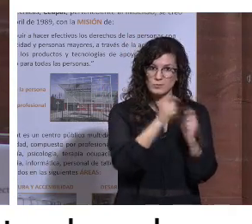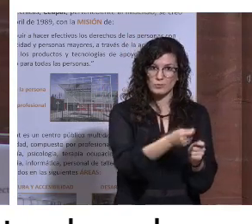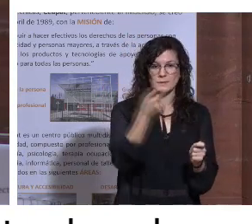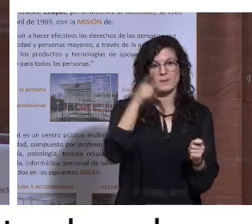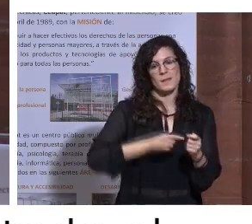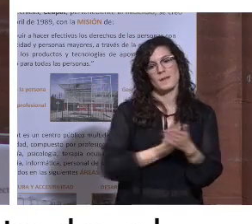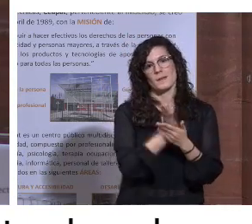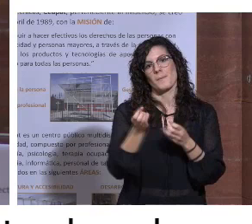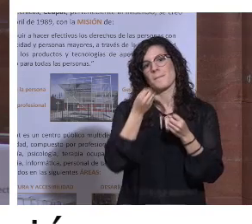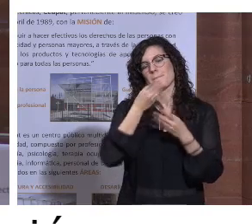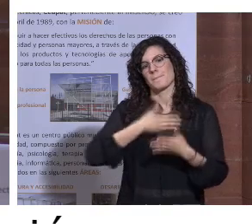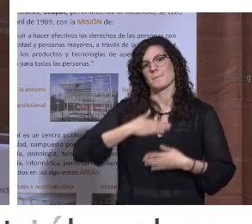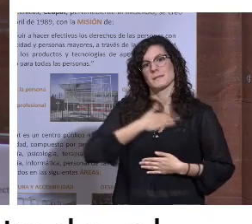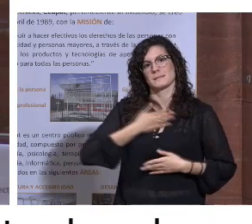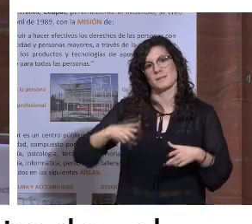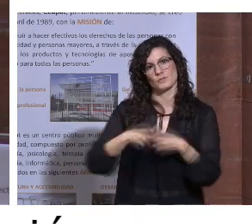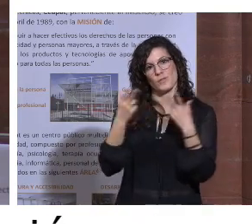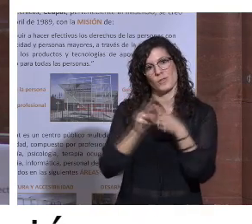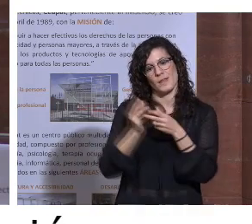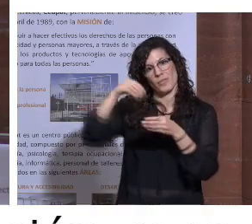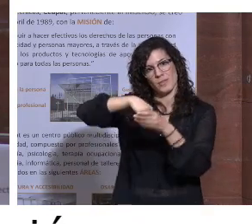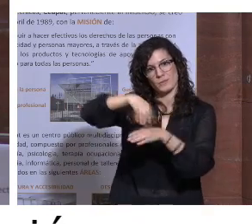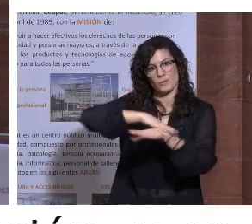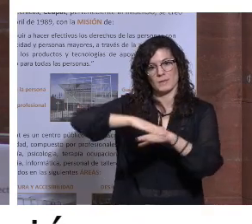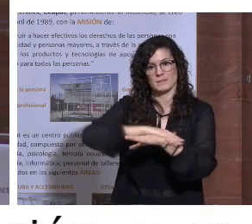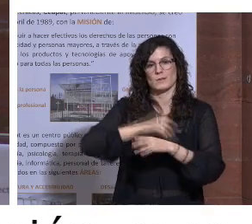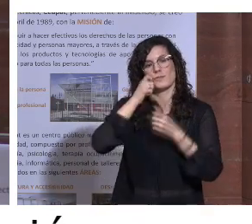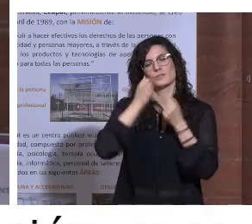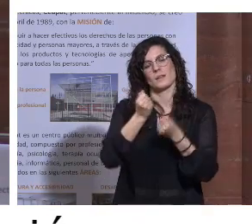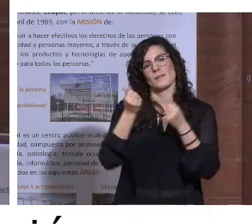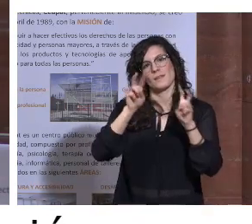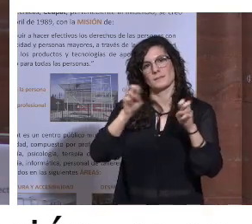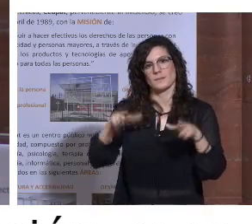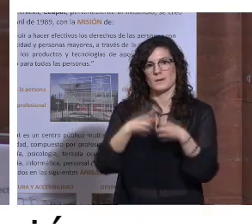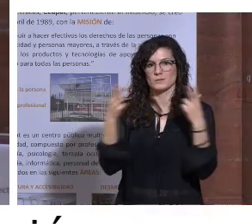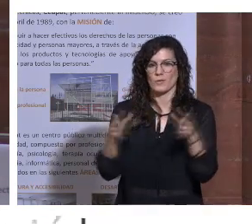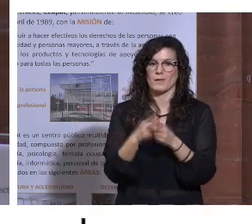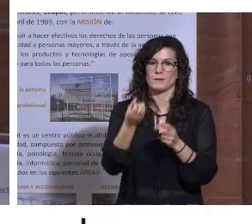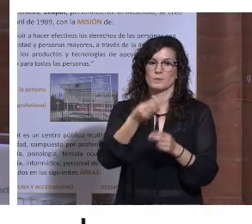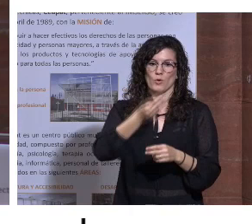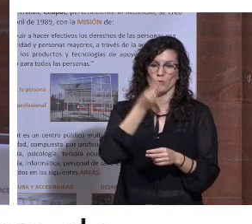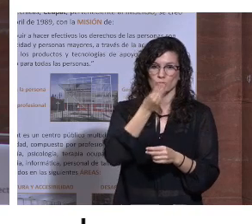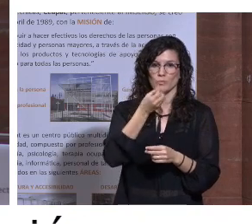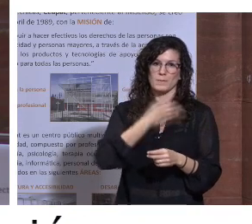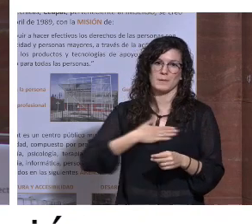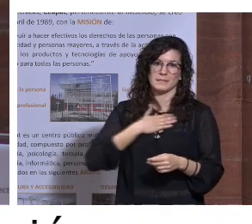rama de bienestar social del Ministerio de Sanidad y Asuntos Sociales, Consumo y Bienestar Social.